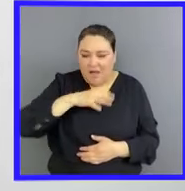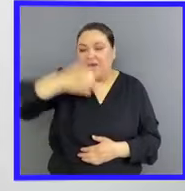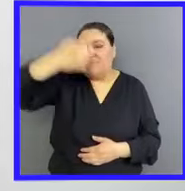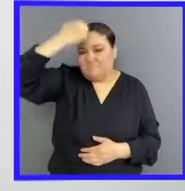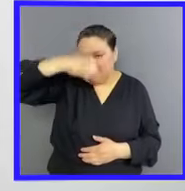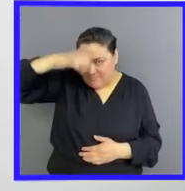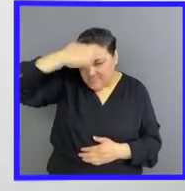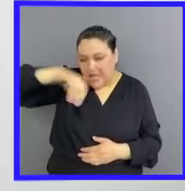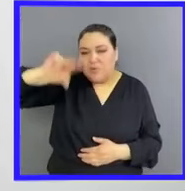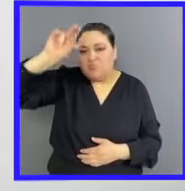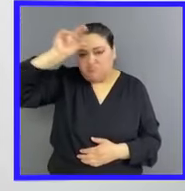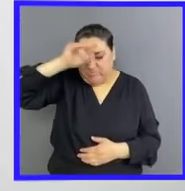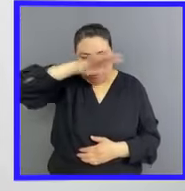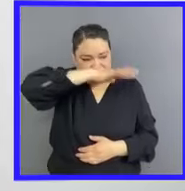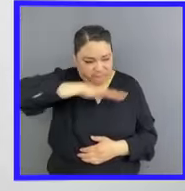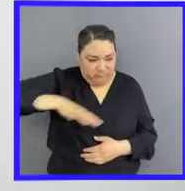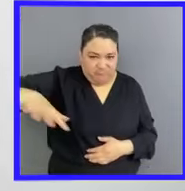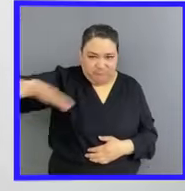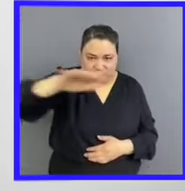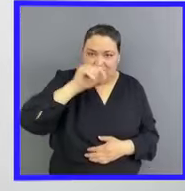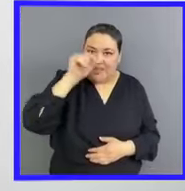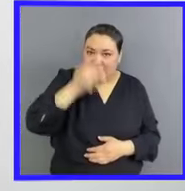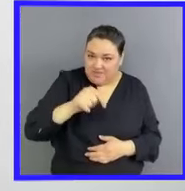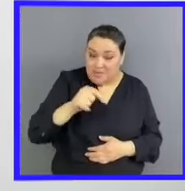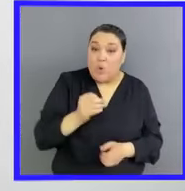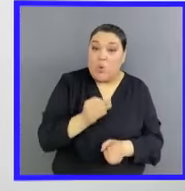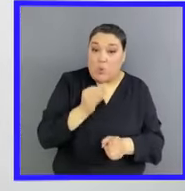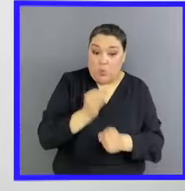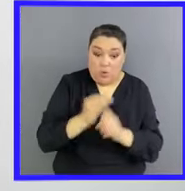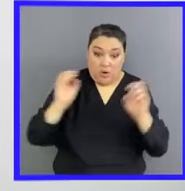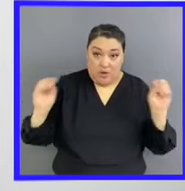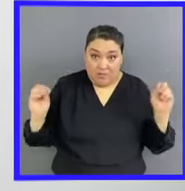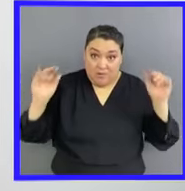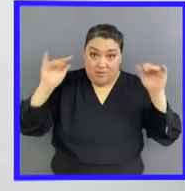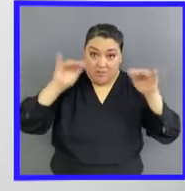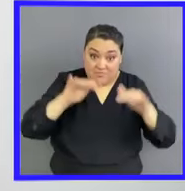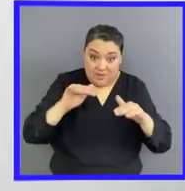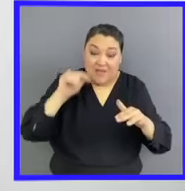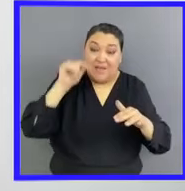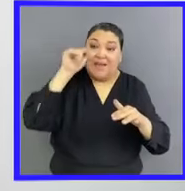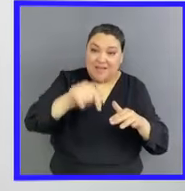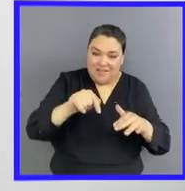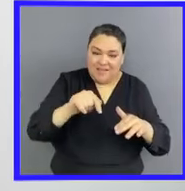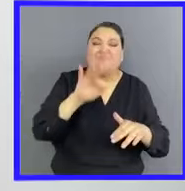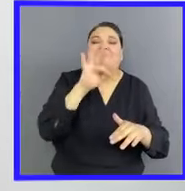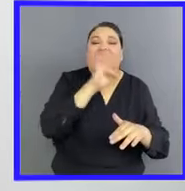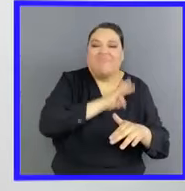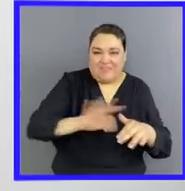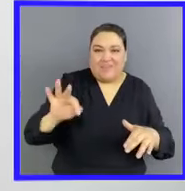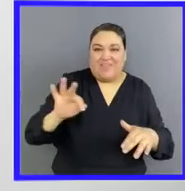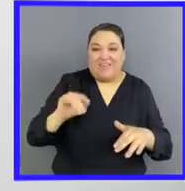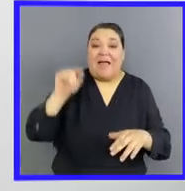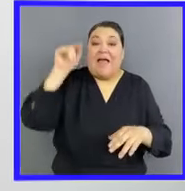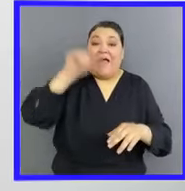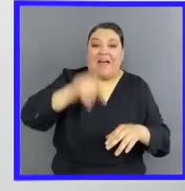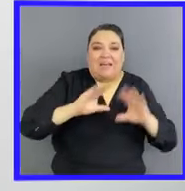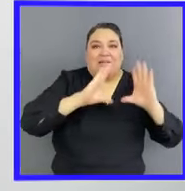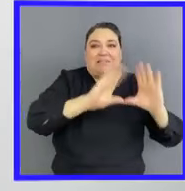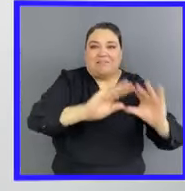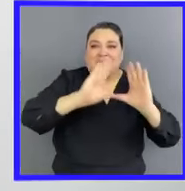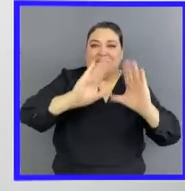conocimientos, en donde en esta ocasión pues van a tener esa oportunidad de poner en práctica todo lo